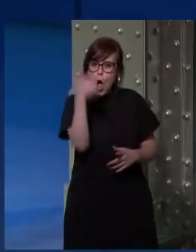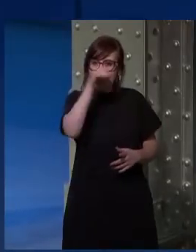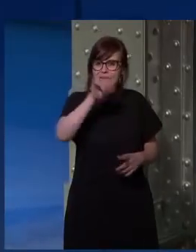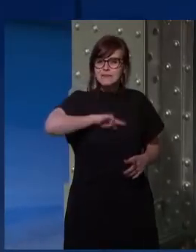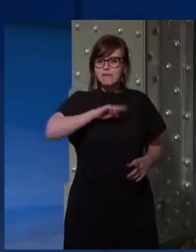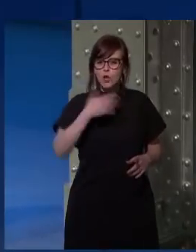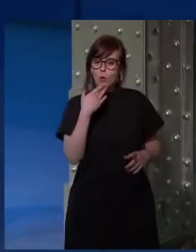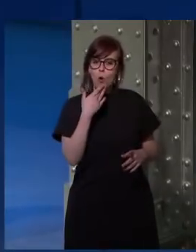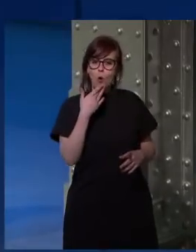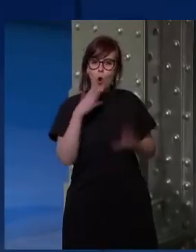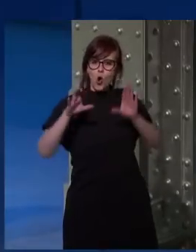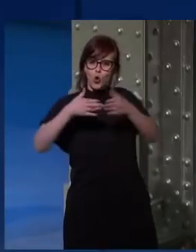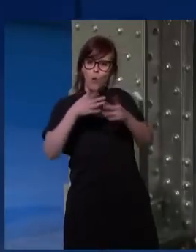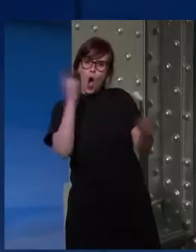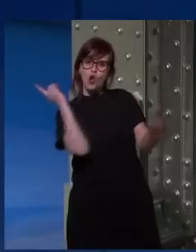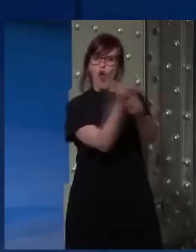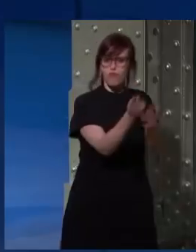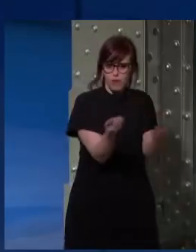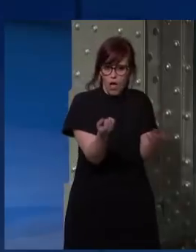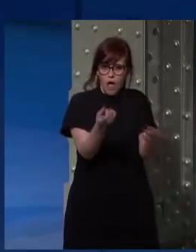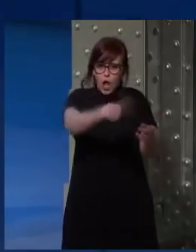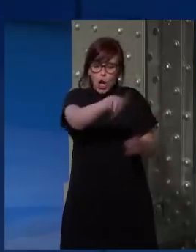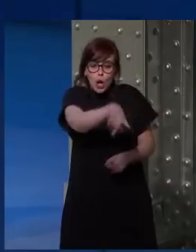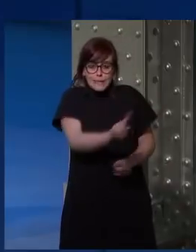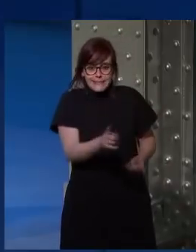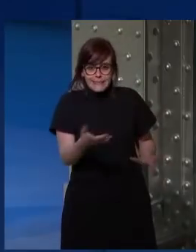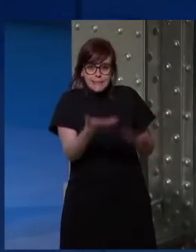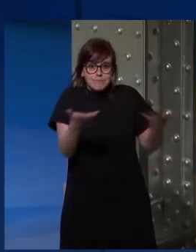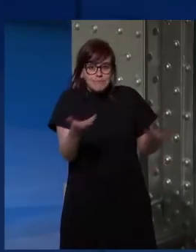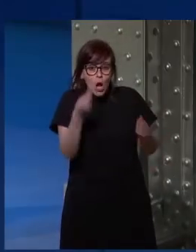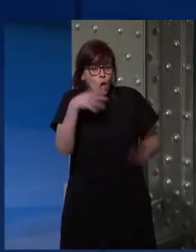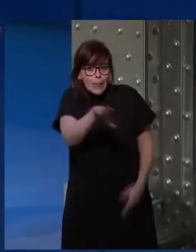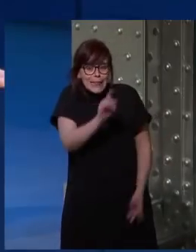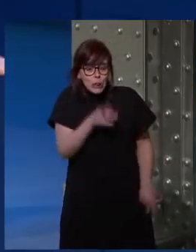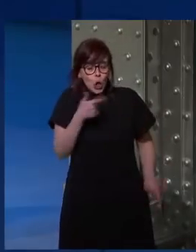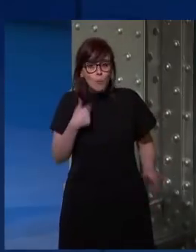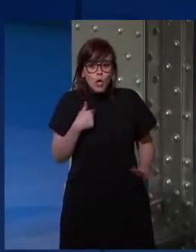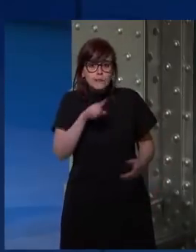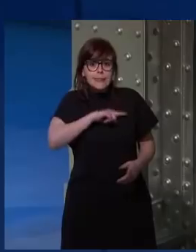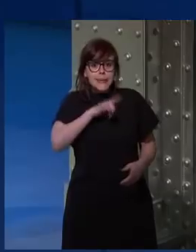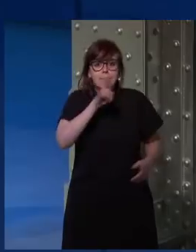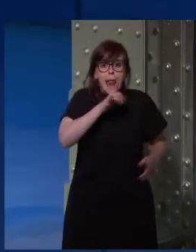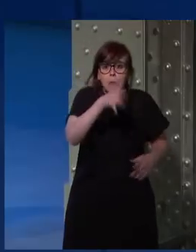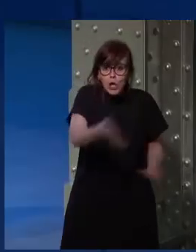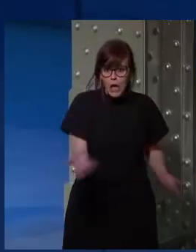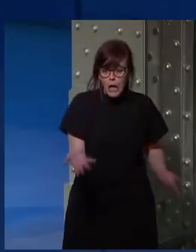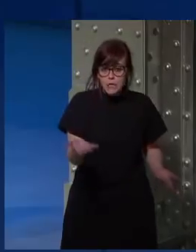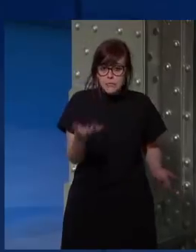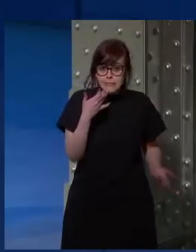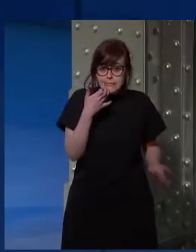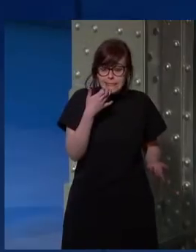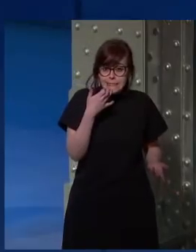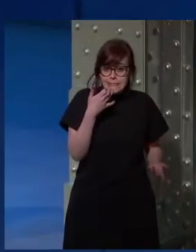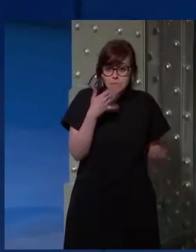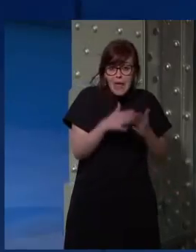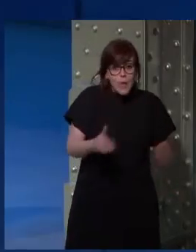ellos se sienten, es que no entiendo, o sea, quiero decir, ¿por qué se sienten mal si realmente ellos están de acuerdo con